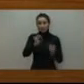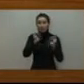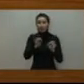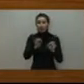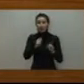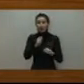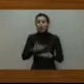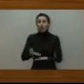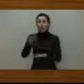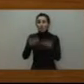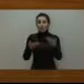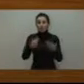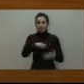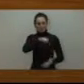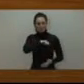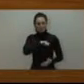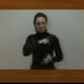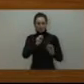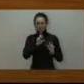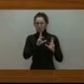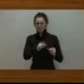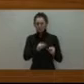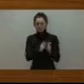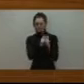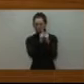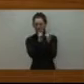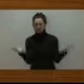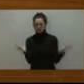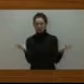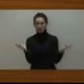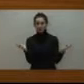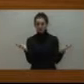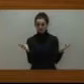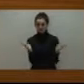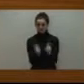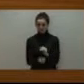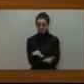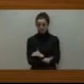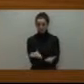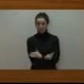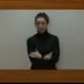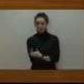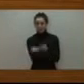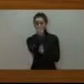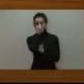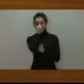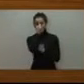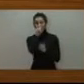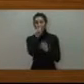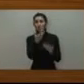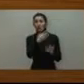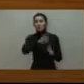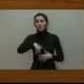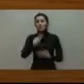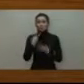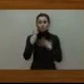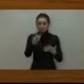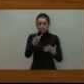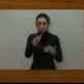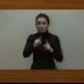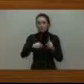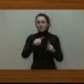con el mayor número de muertos, de defunciones en las últimas siete décadas, y con un saldo vegetativo